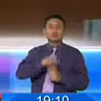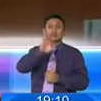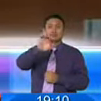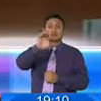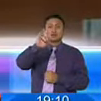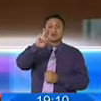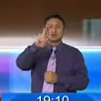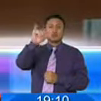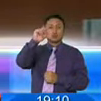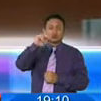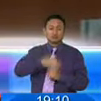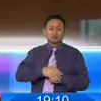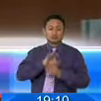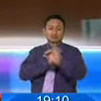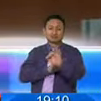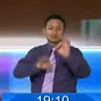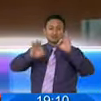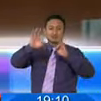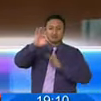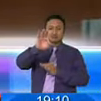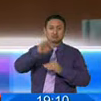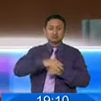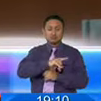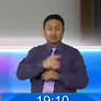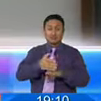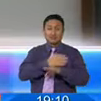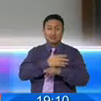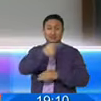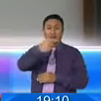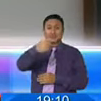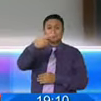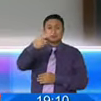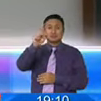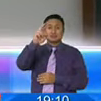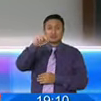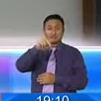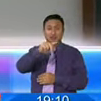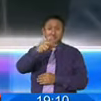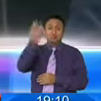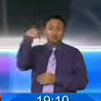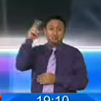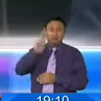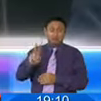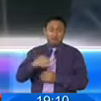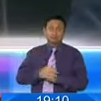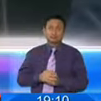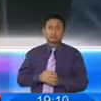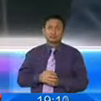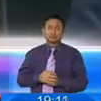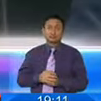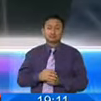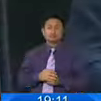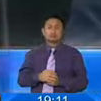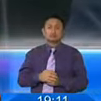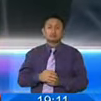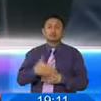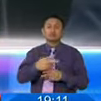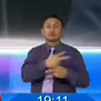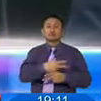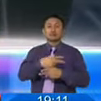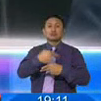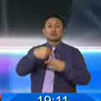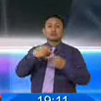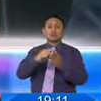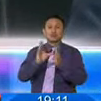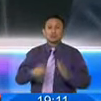de Jean Rea, quien asumió el cargo como fiscal subrogante el pasado viernes. Hasta que el Consejo de Participación Ciudadana y